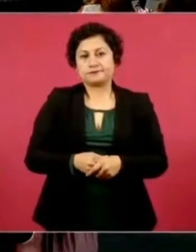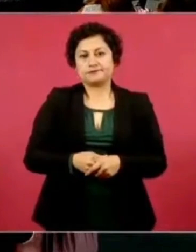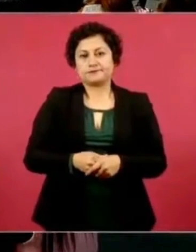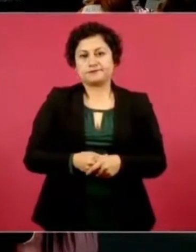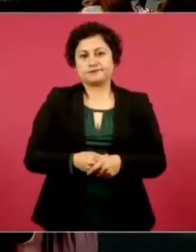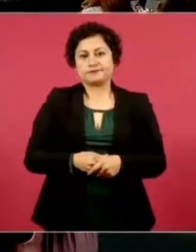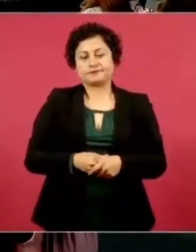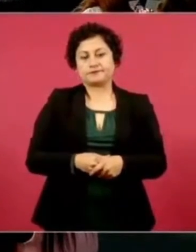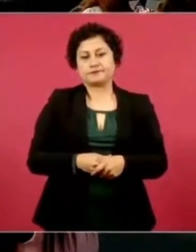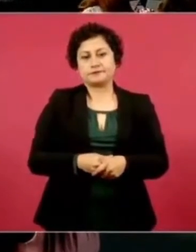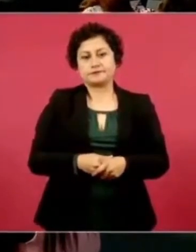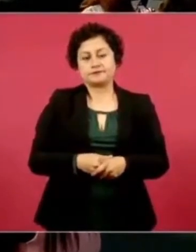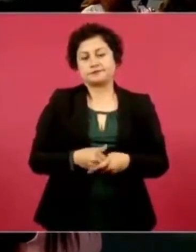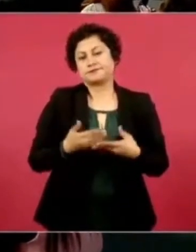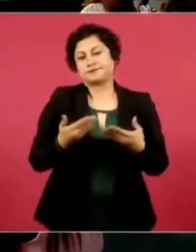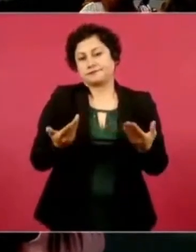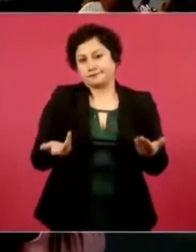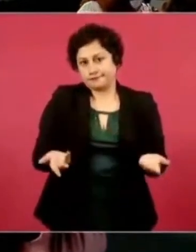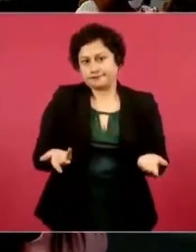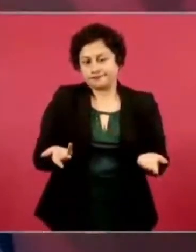Ya, porque sí,